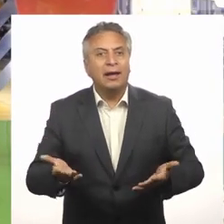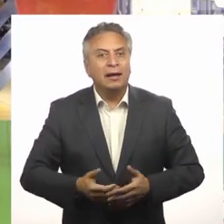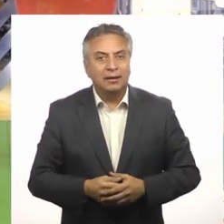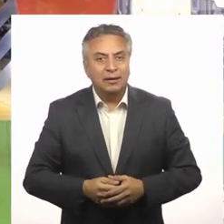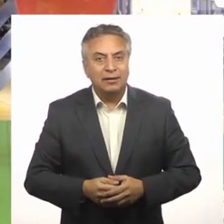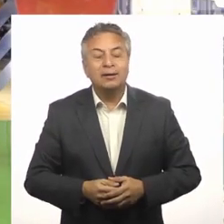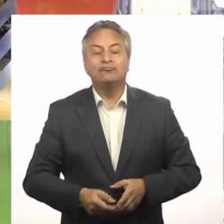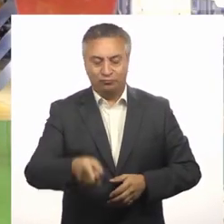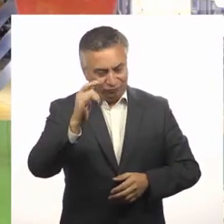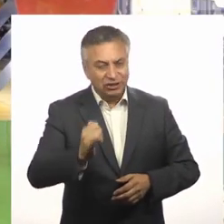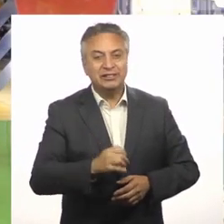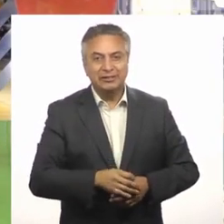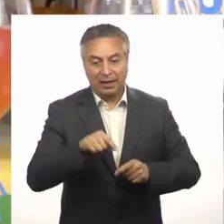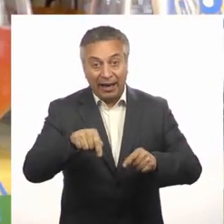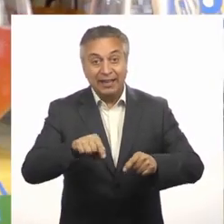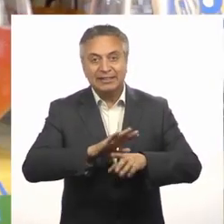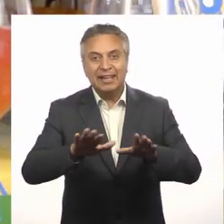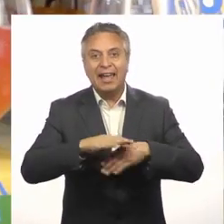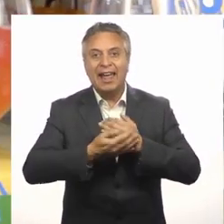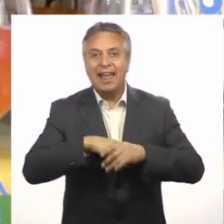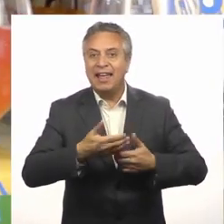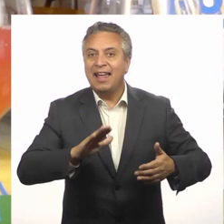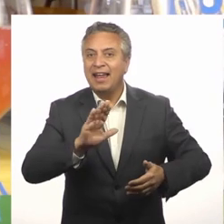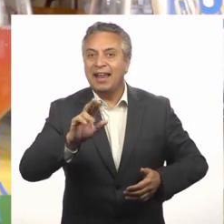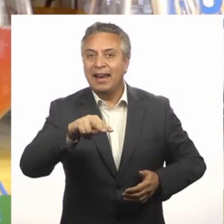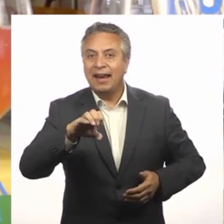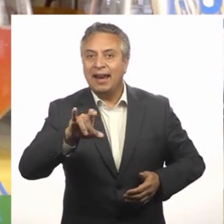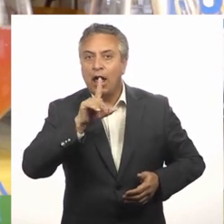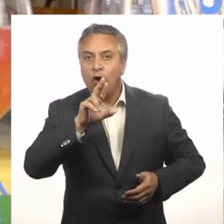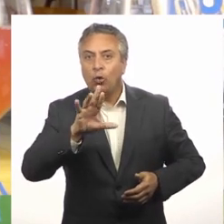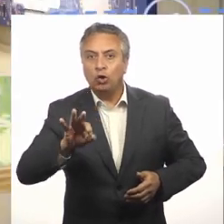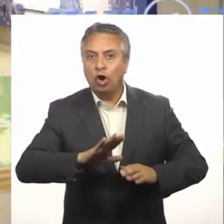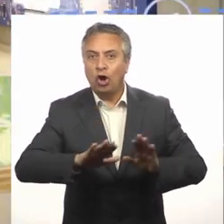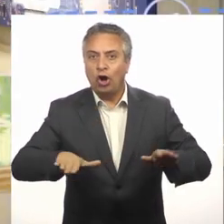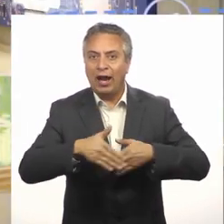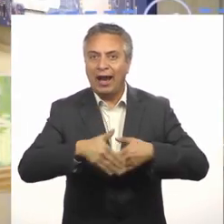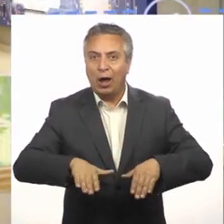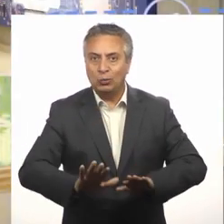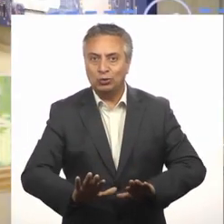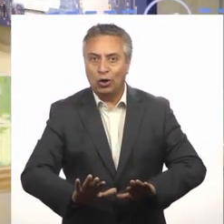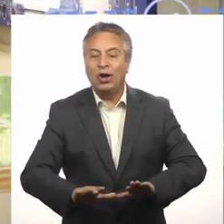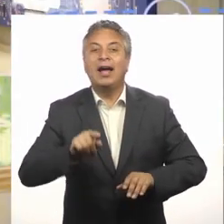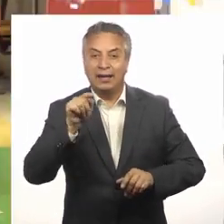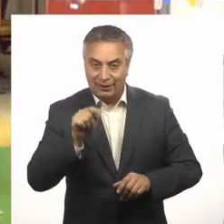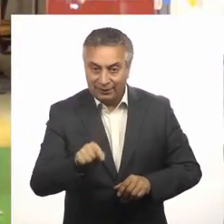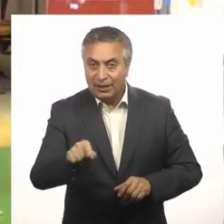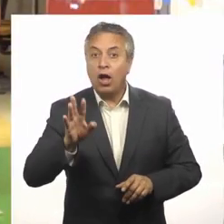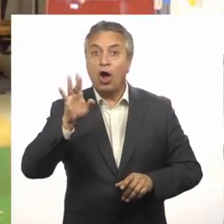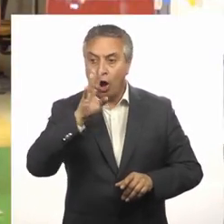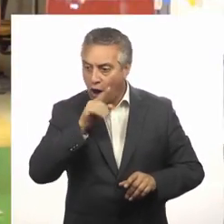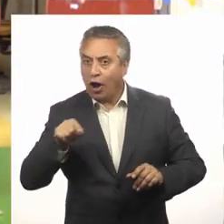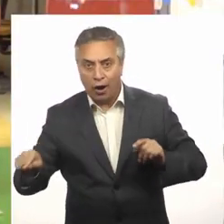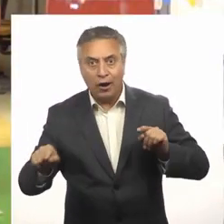Sí, los neutros, como el agua y también particularmente el alcohol. Cada color representa un pH.